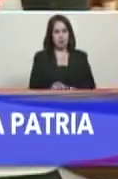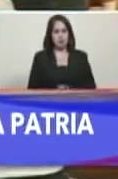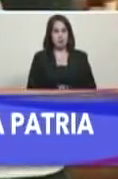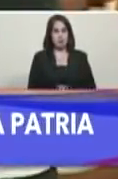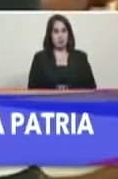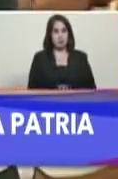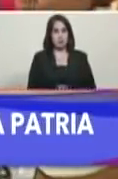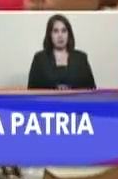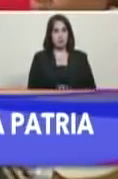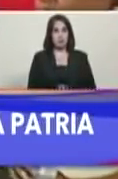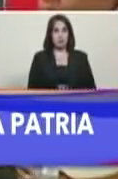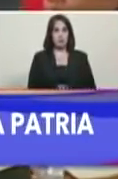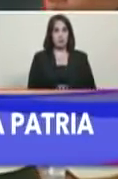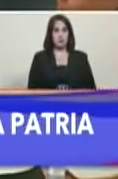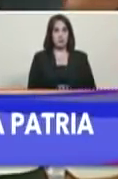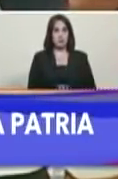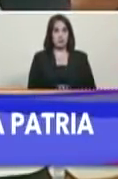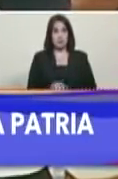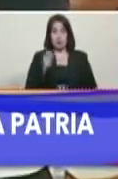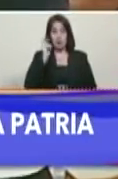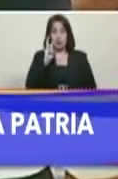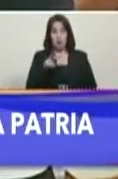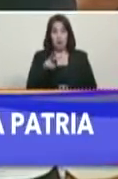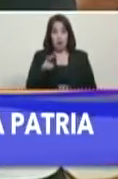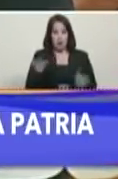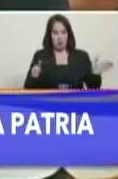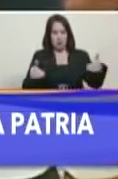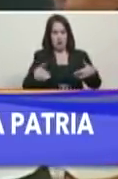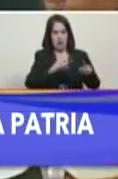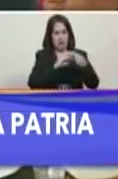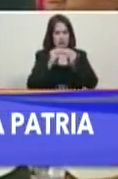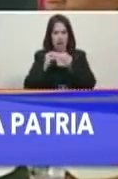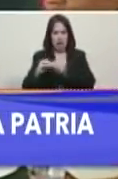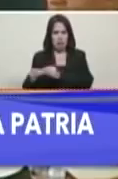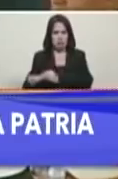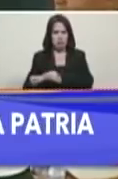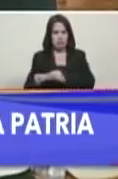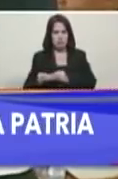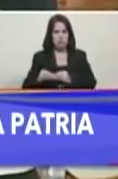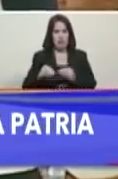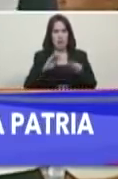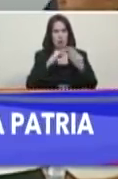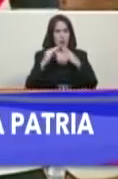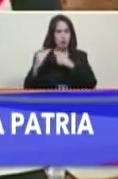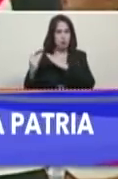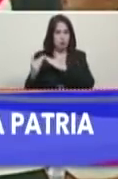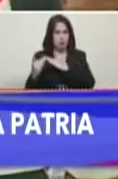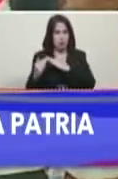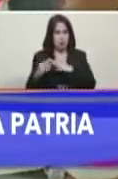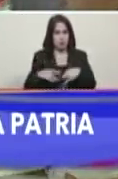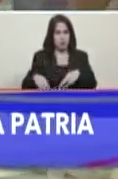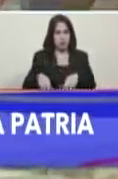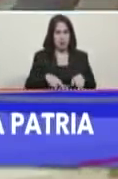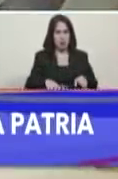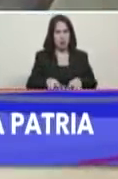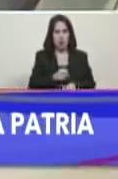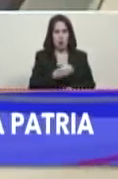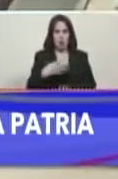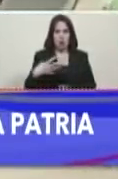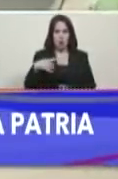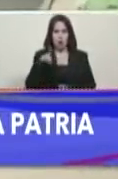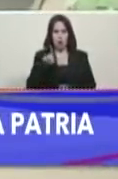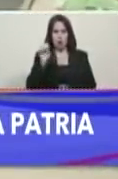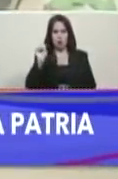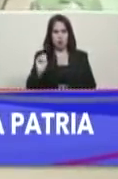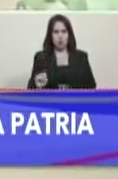Bueno, esta maqueta que ustedes puede ver acá en este momento refleja la comunidad de Río Blanco 1 Sur, comunidad